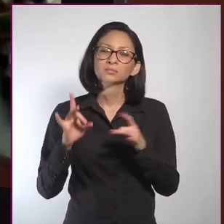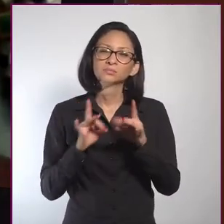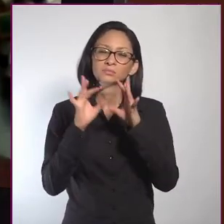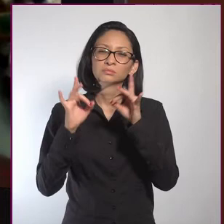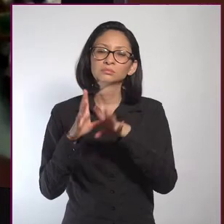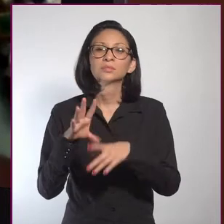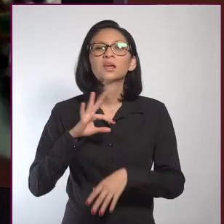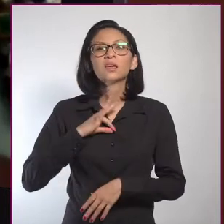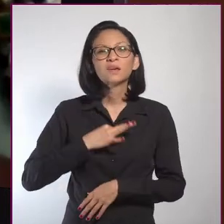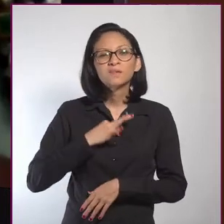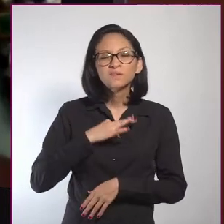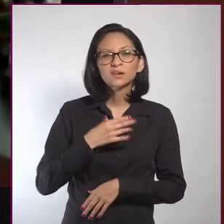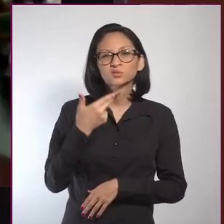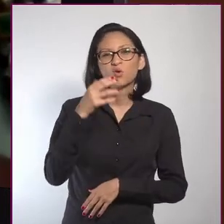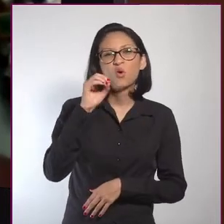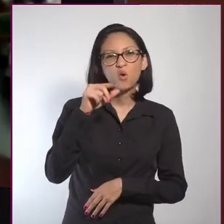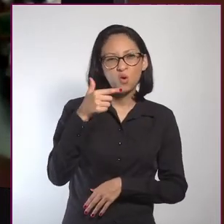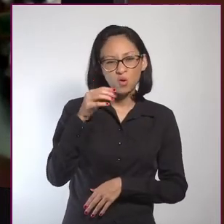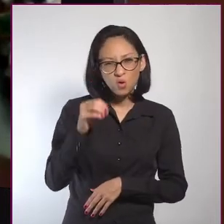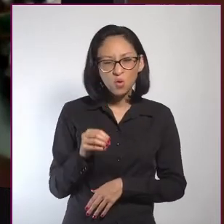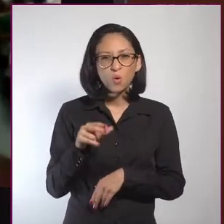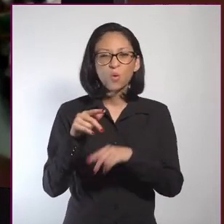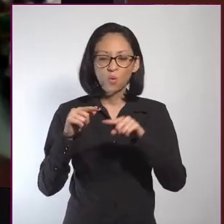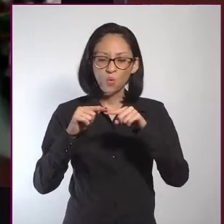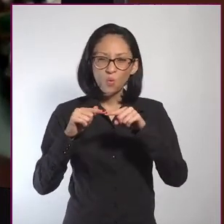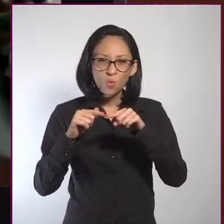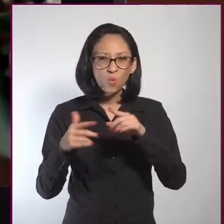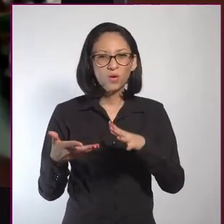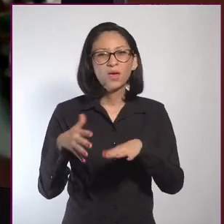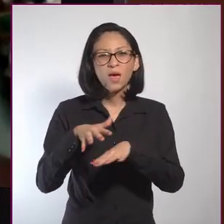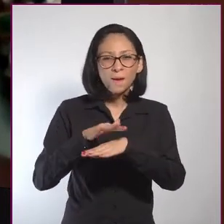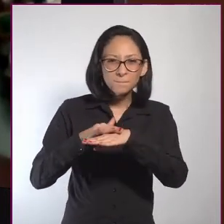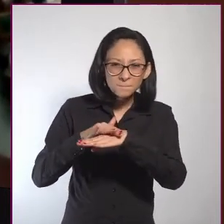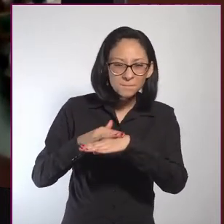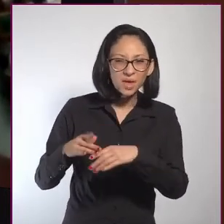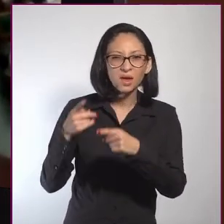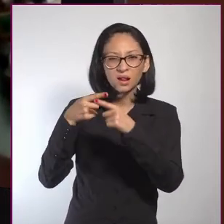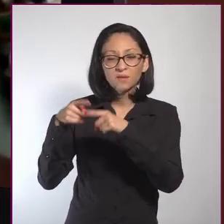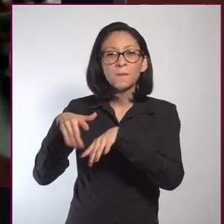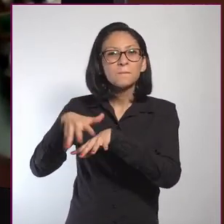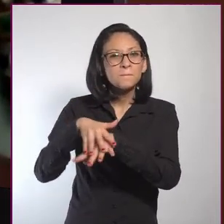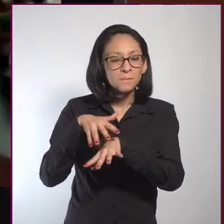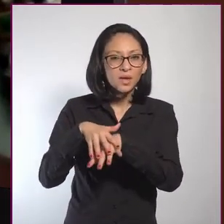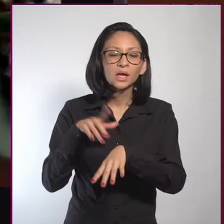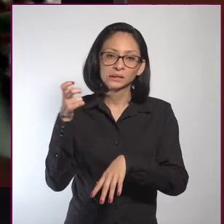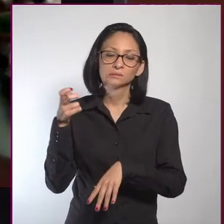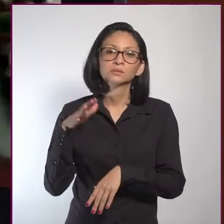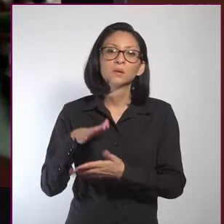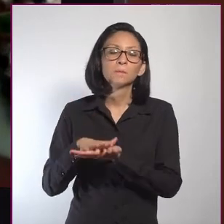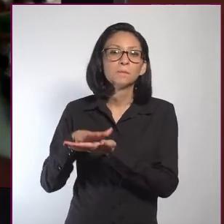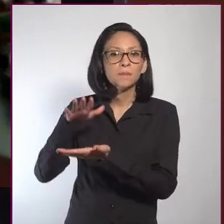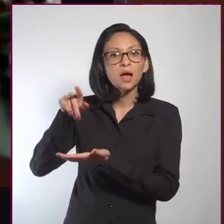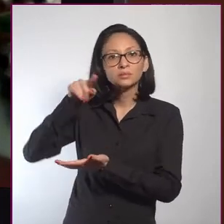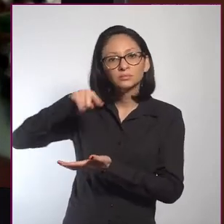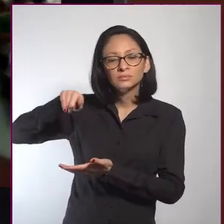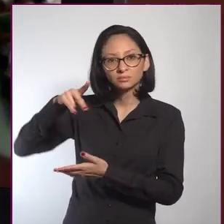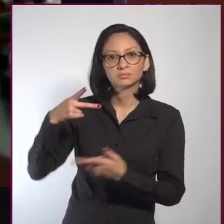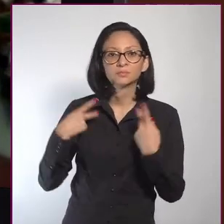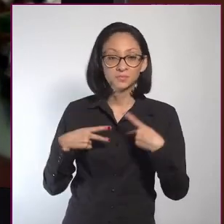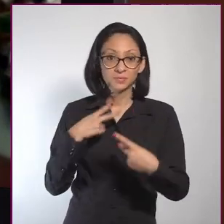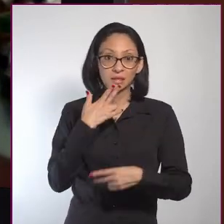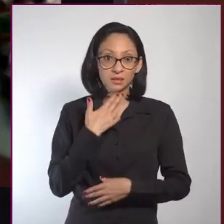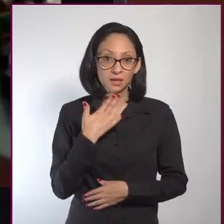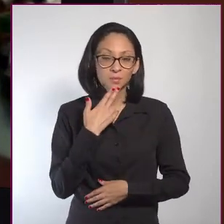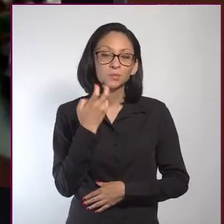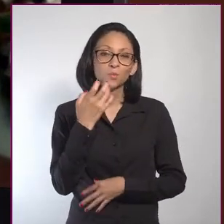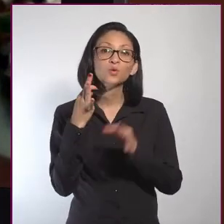las infecciones por hongos, en uñas, en la piel, en los pies, son más comunes en ellos. Entonces